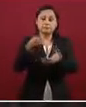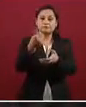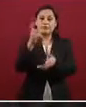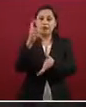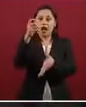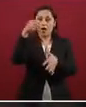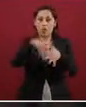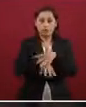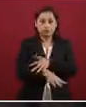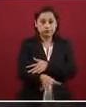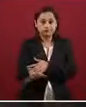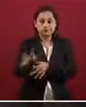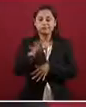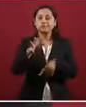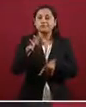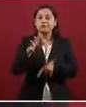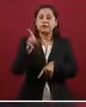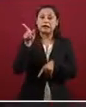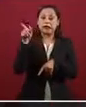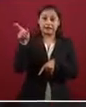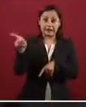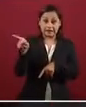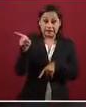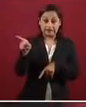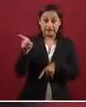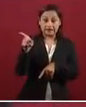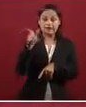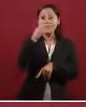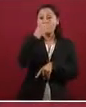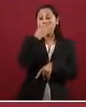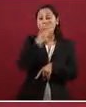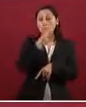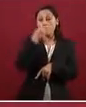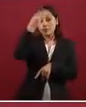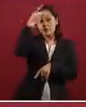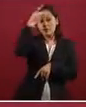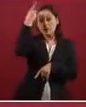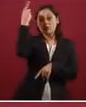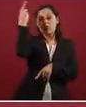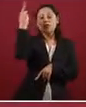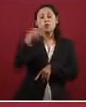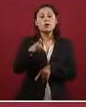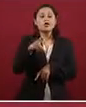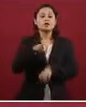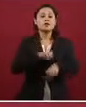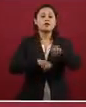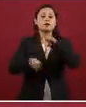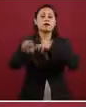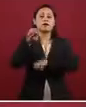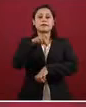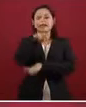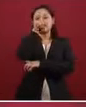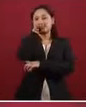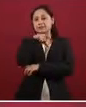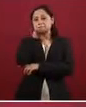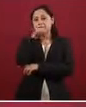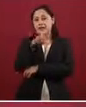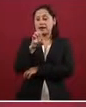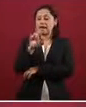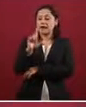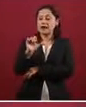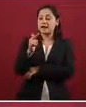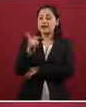y era el dueño nada menos que de la compañía El Águila, la compañía